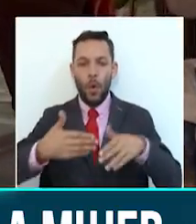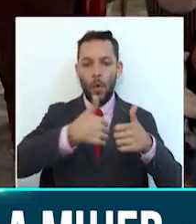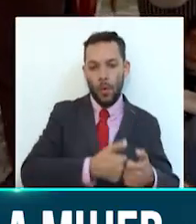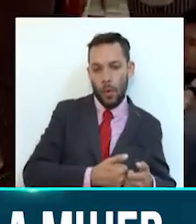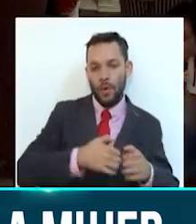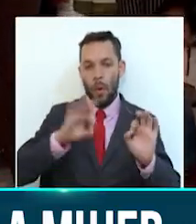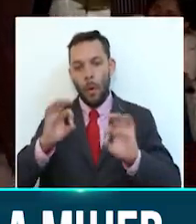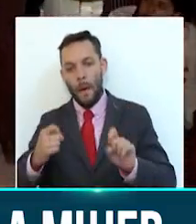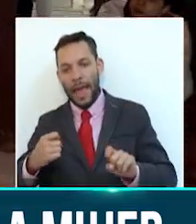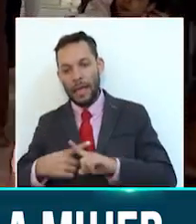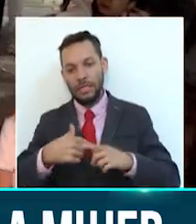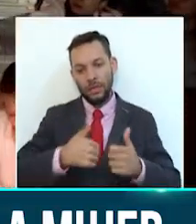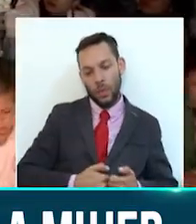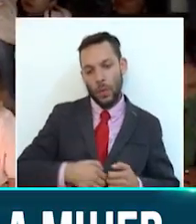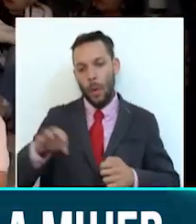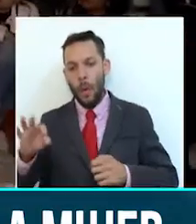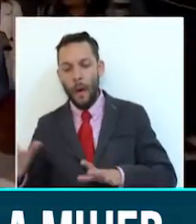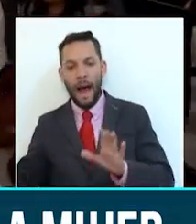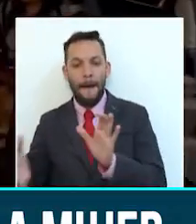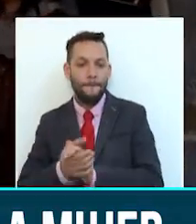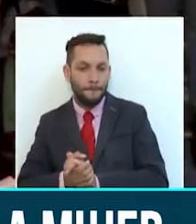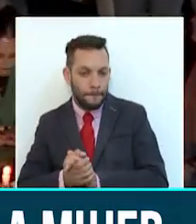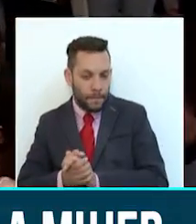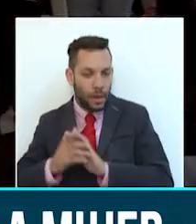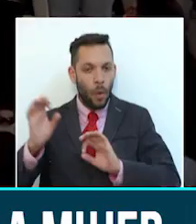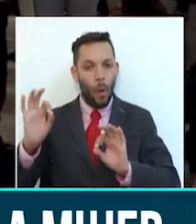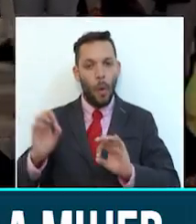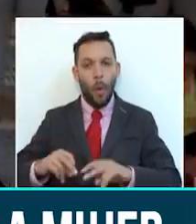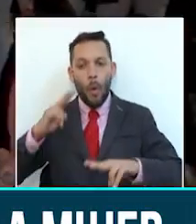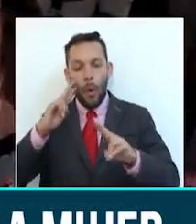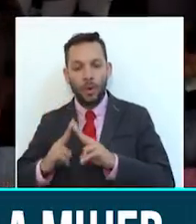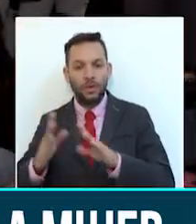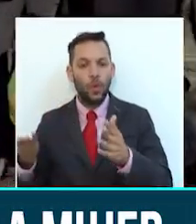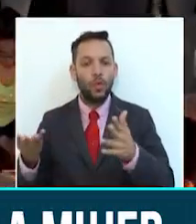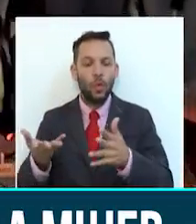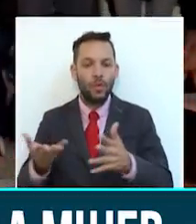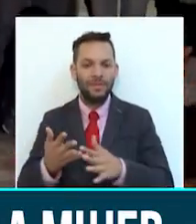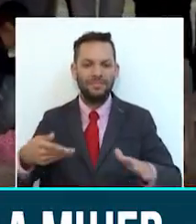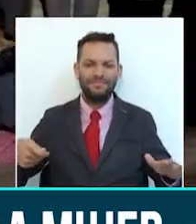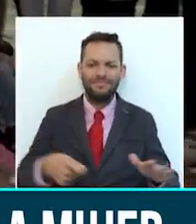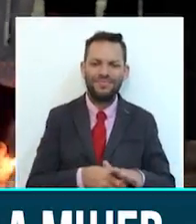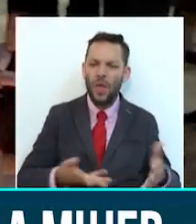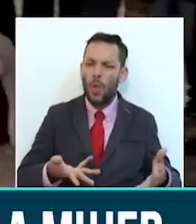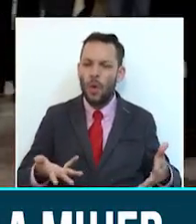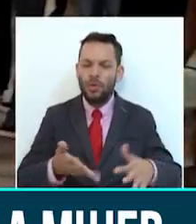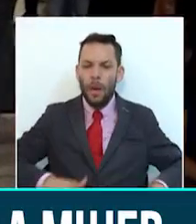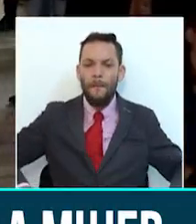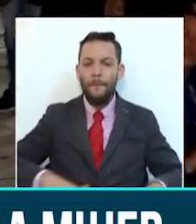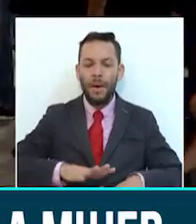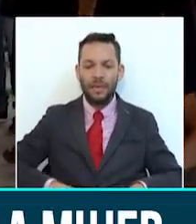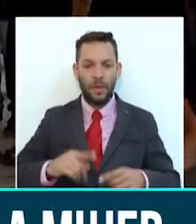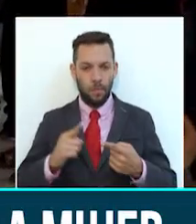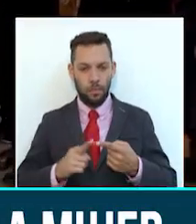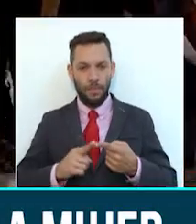expareja, un familiar o un conocido. Los sitios donde fueron asesinadas vilmente estas mujeres generalmente han